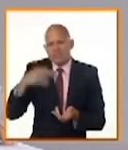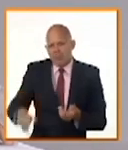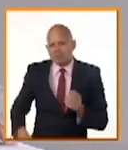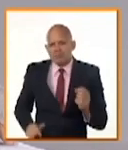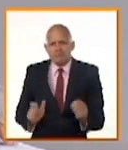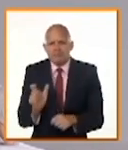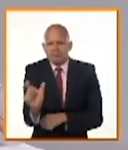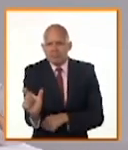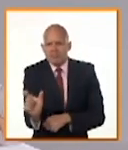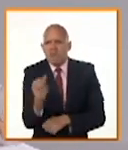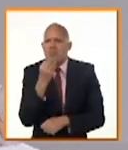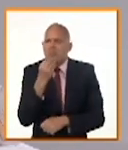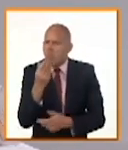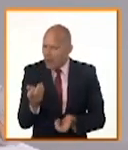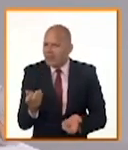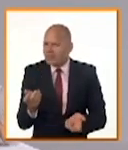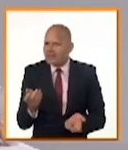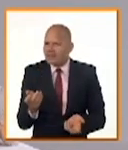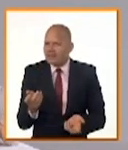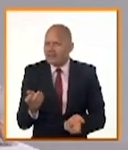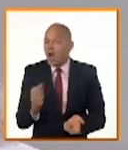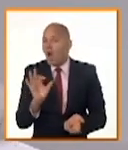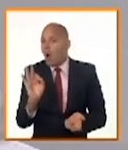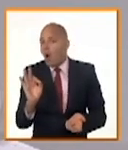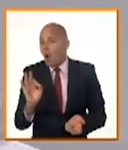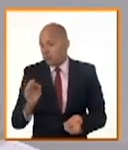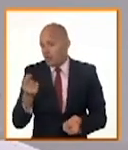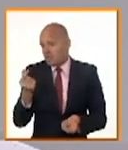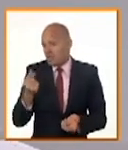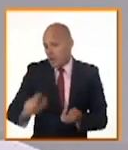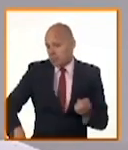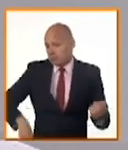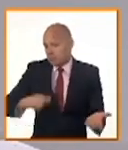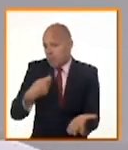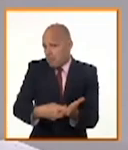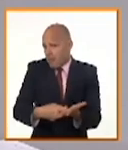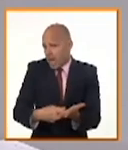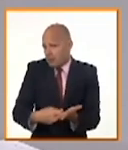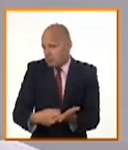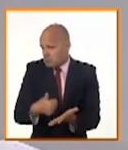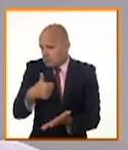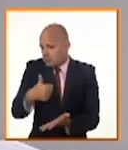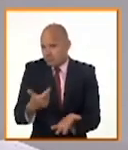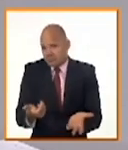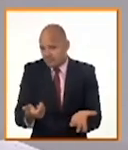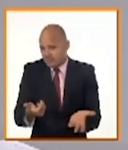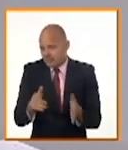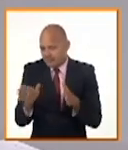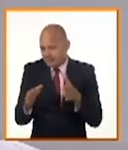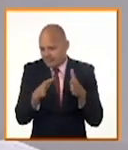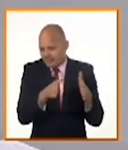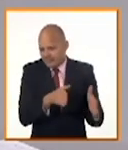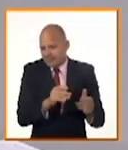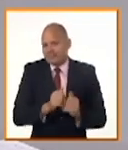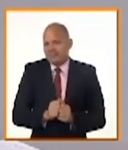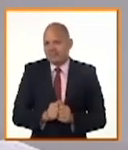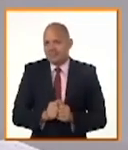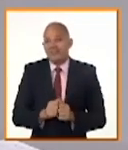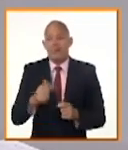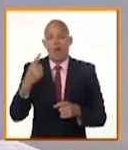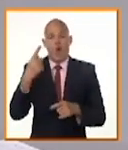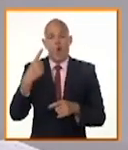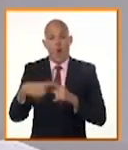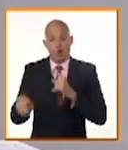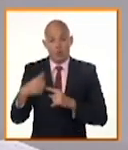con su tarjeta de jubilado ahora la intención también existe otra parte de la población que necesita quiere